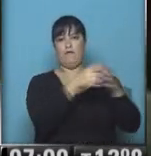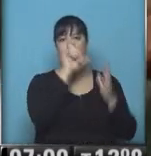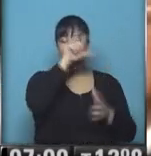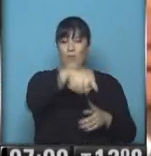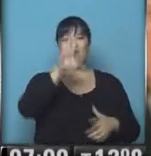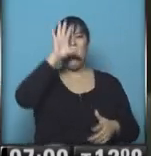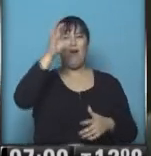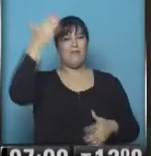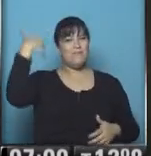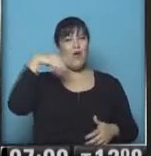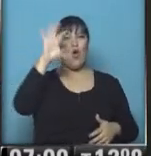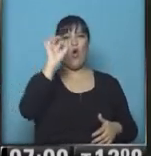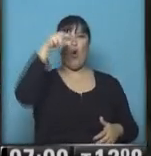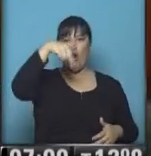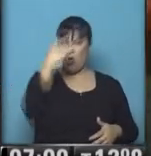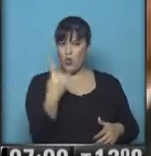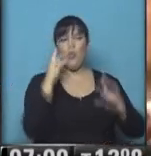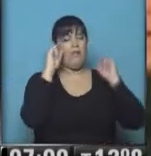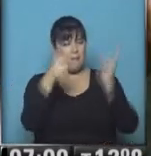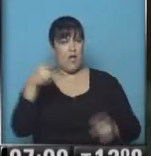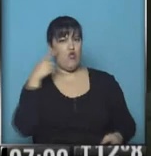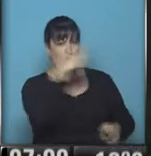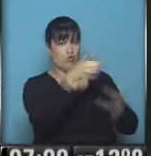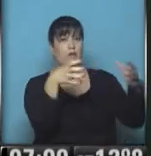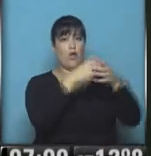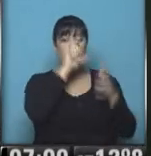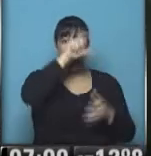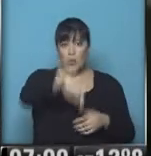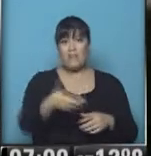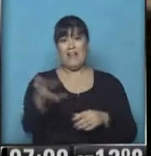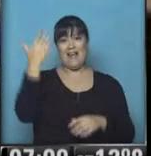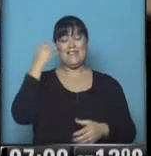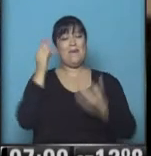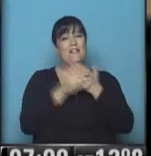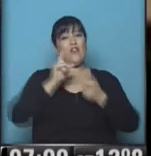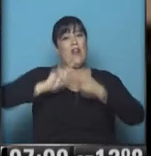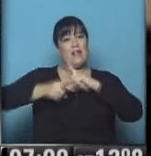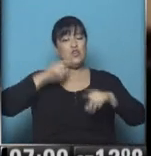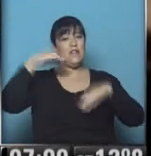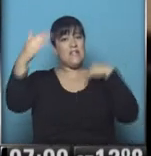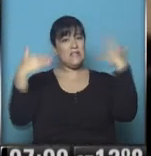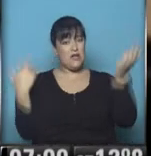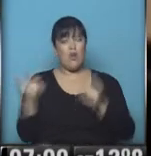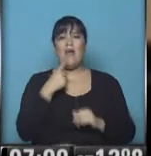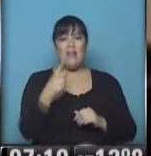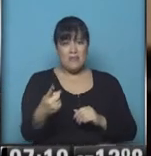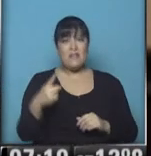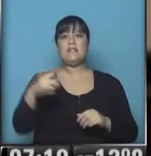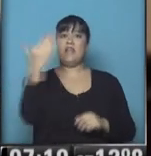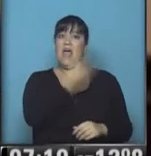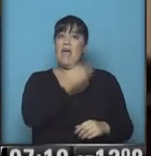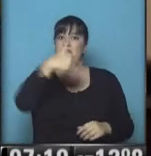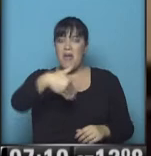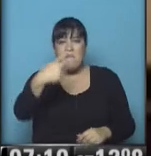había aprobado, condenó también ese accionar, y la Cancillería Argentina ayer emitió un comunicado diciendo, bueno, se aplaude que hasta el Fondo Monetario